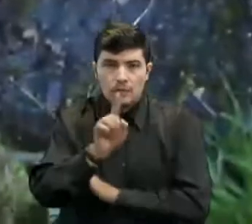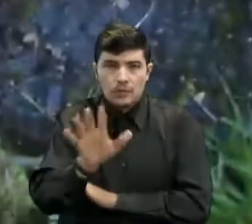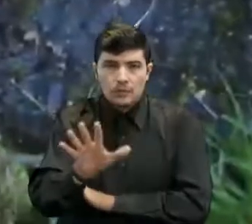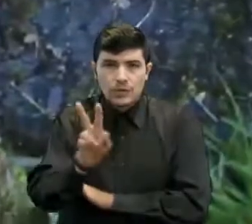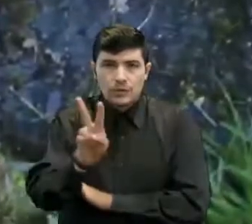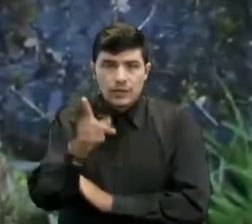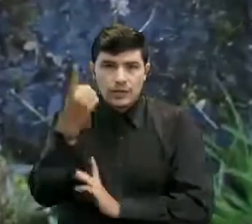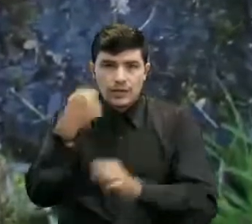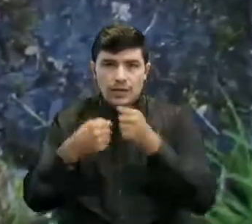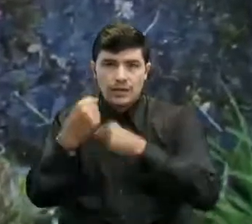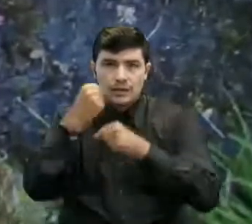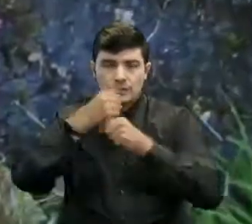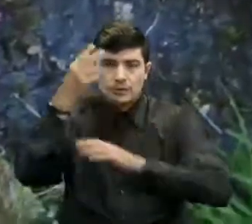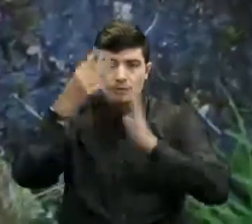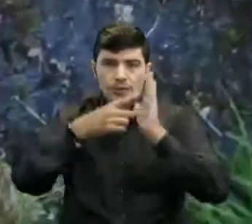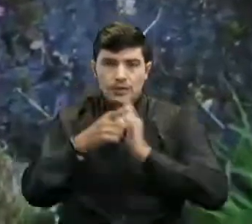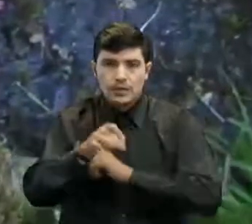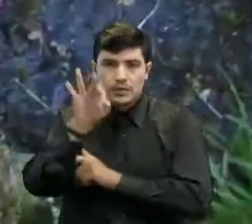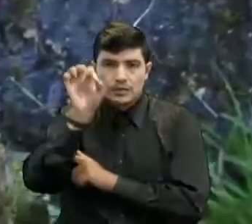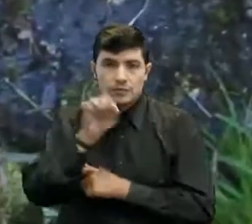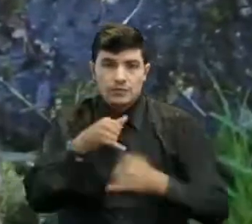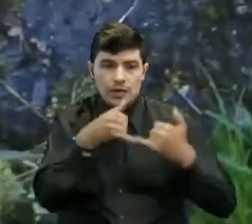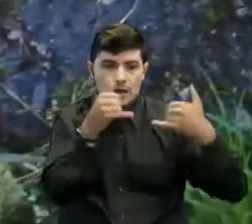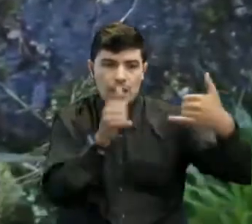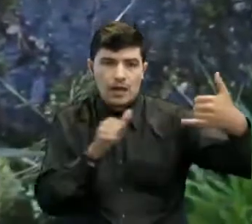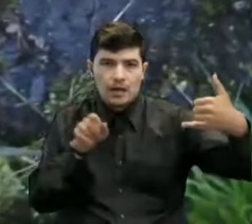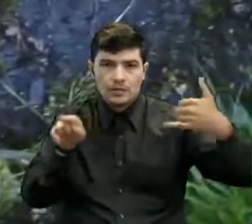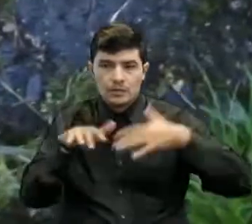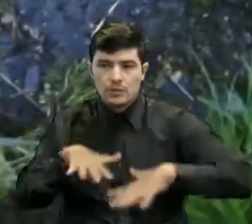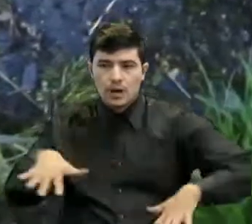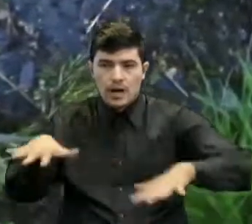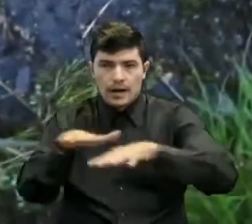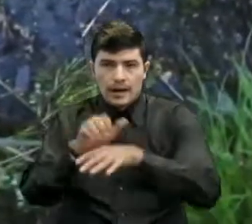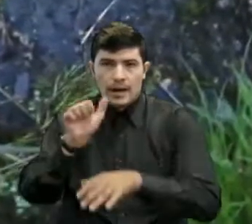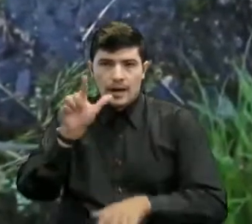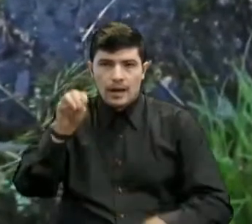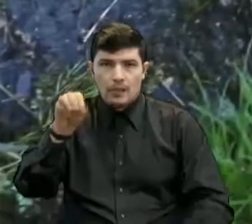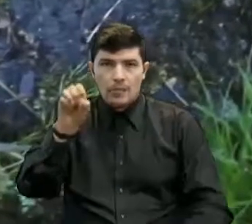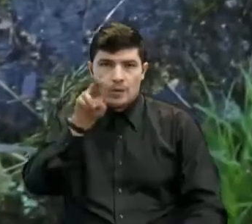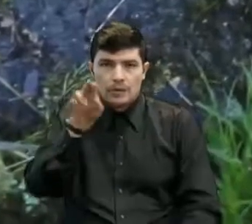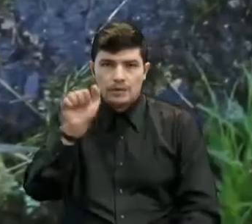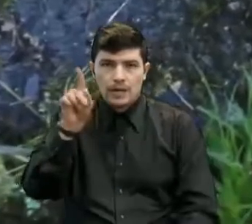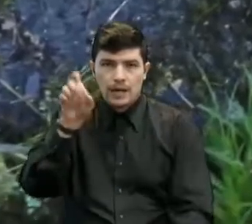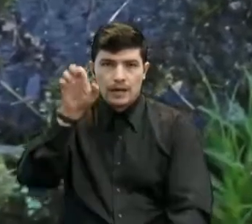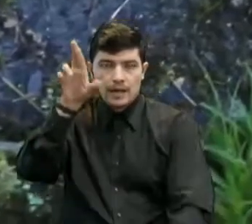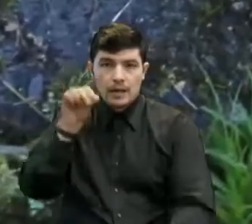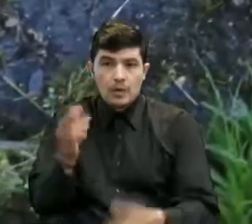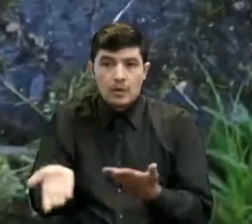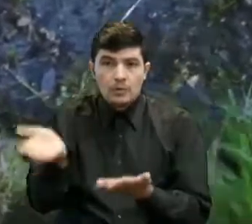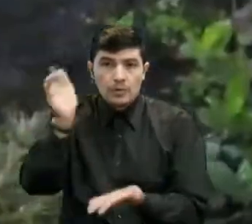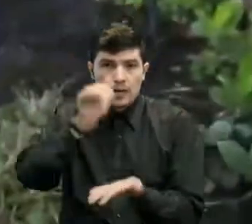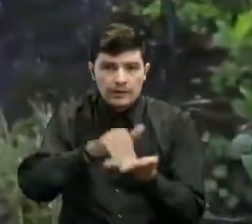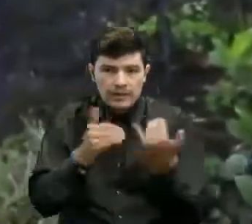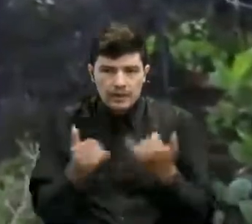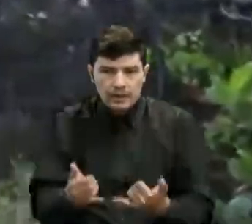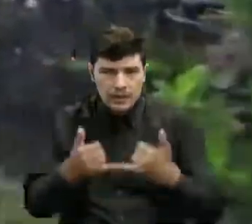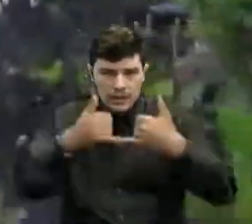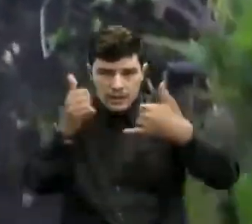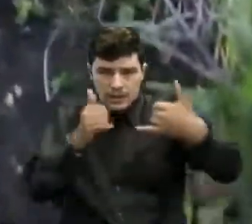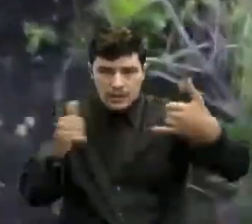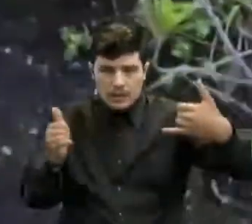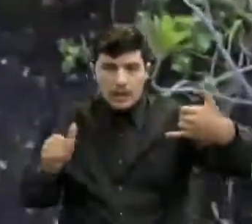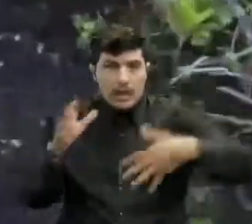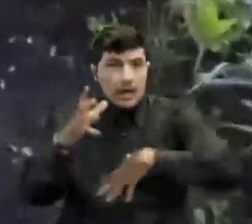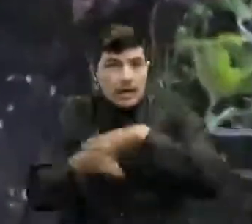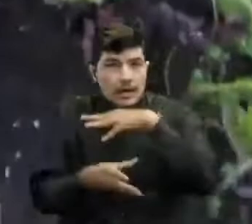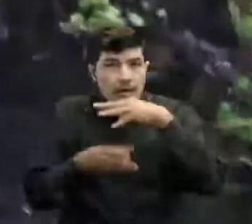de 2018, que delimitó el páramo del Almorzadero, el cual también se tendrá que volver a delimitar. Y bueno, también